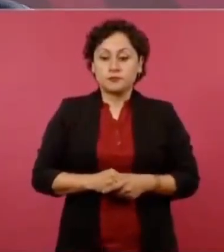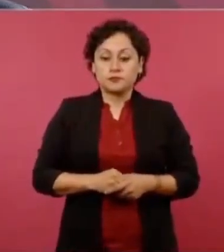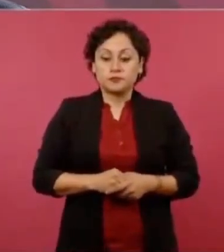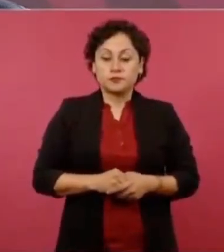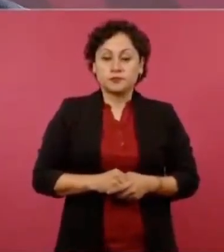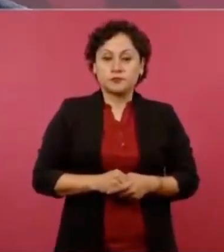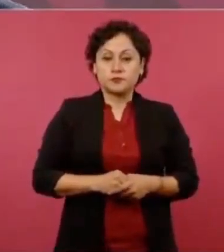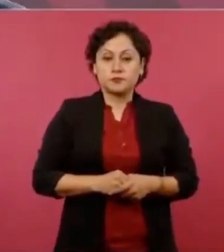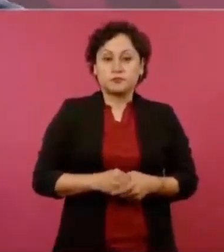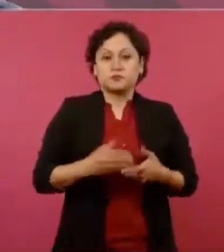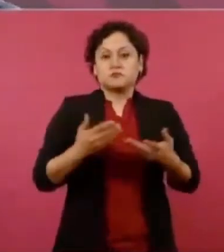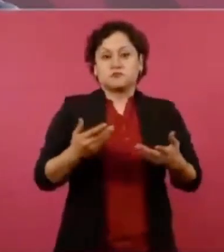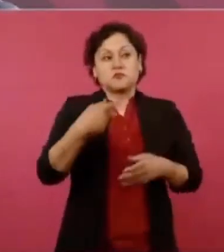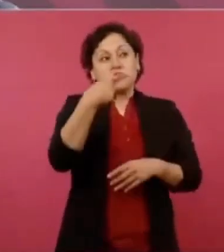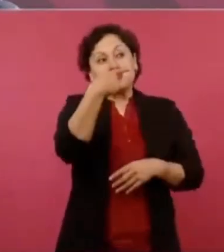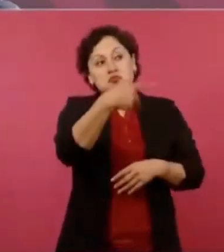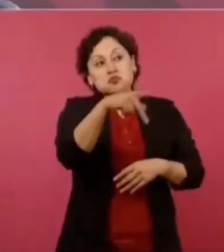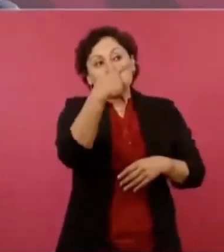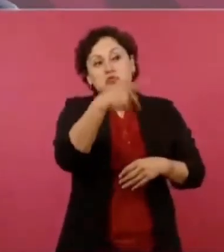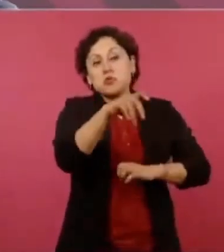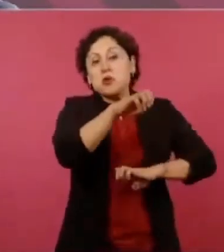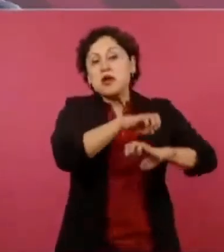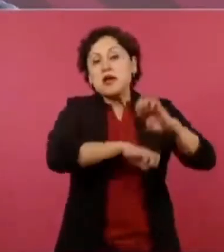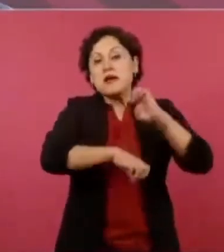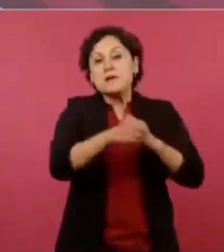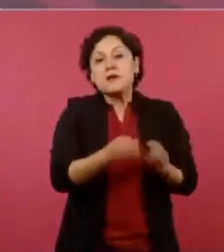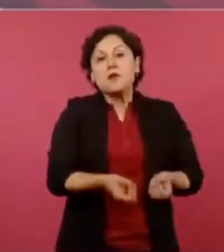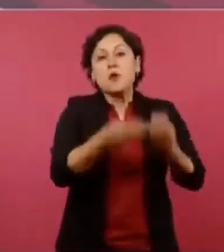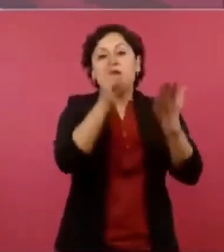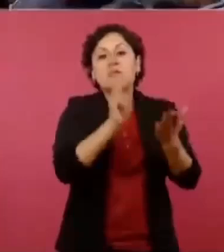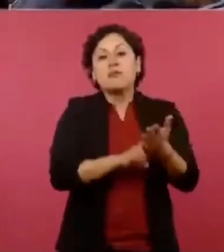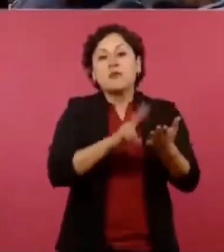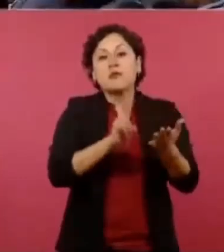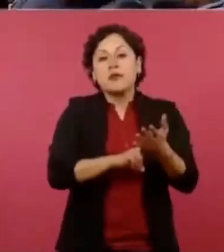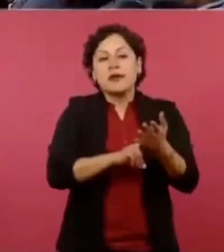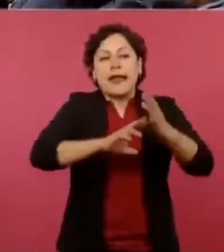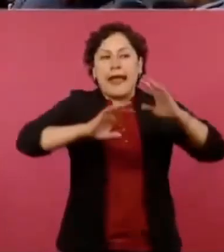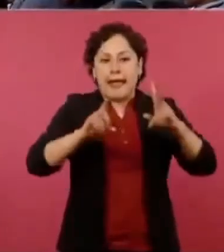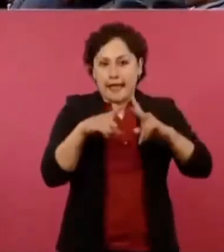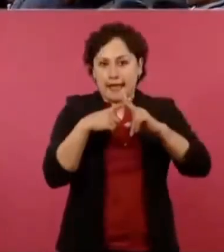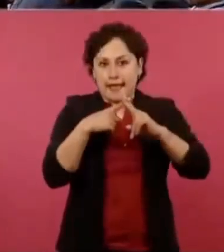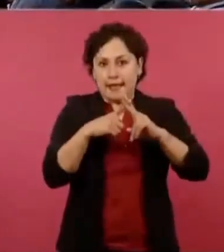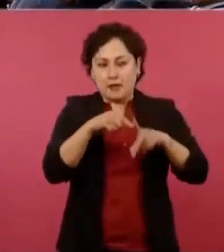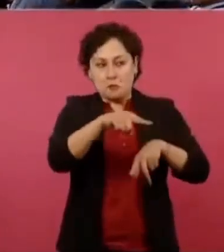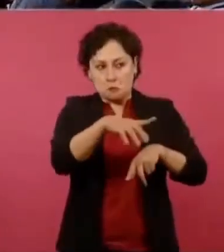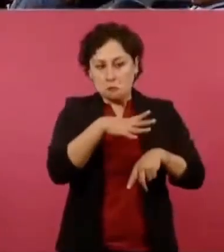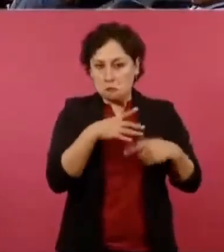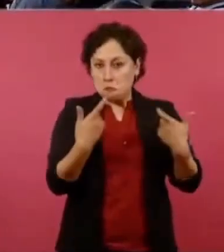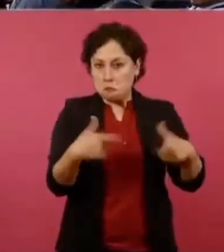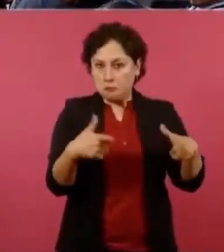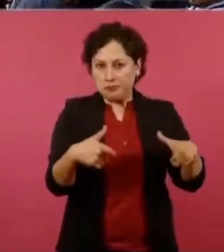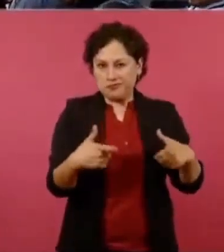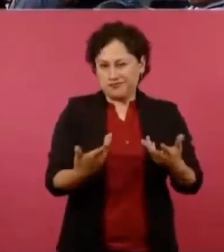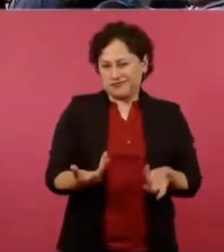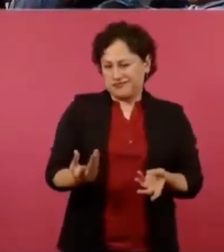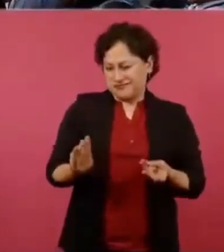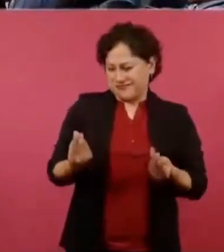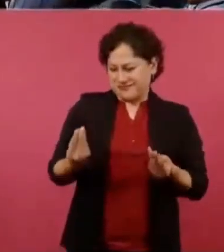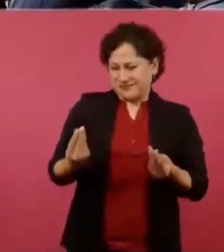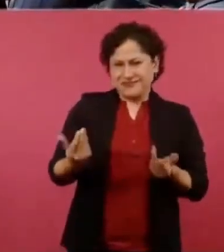el valor de las acciones, y así de la noche a la mañana. Son los gatos, no se